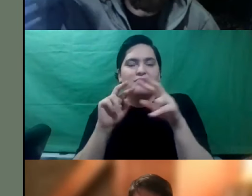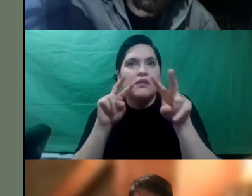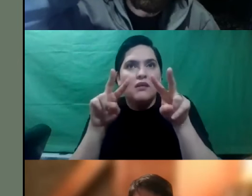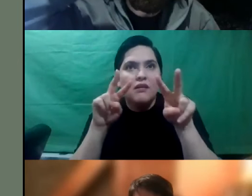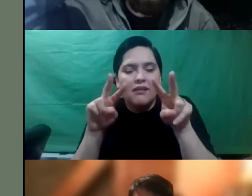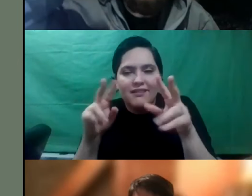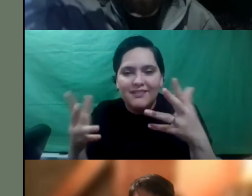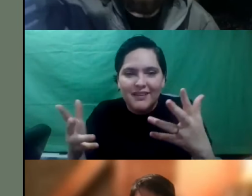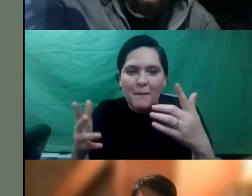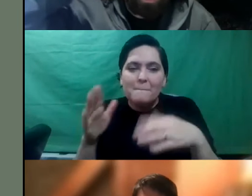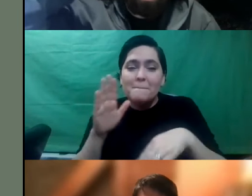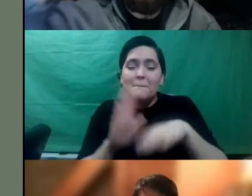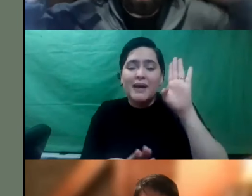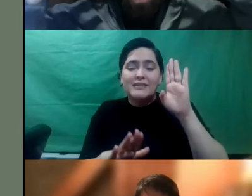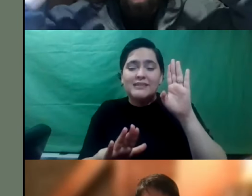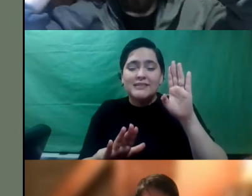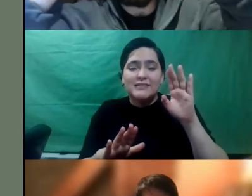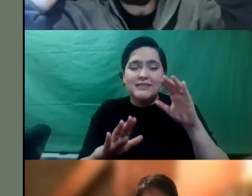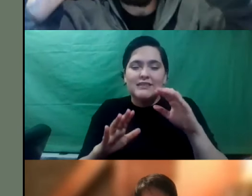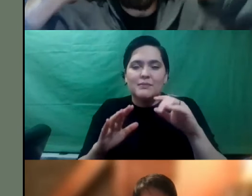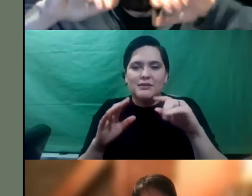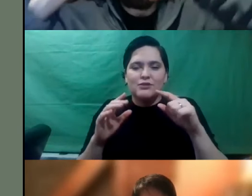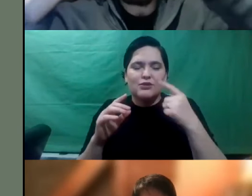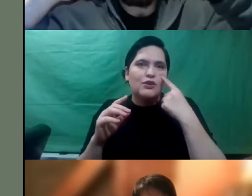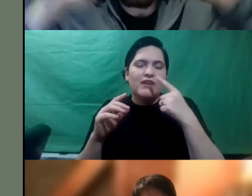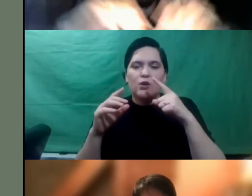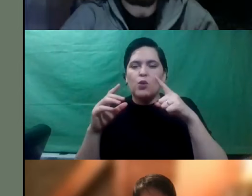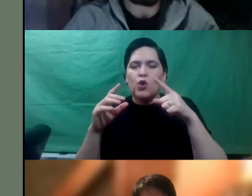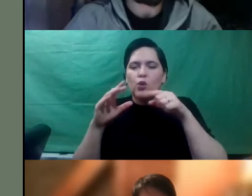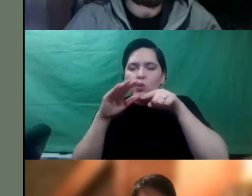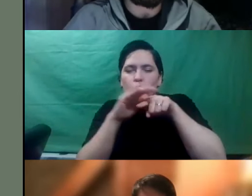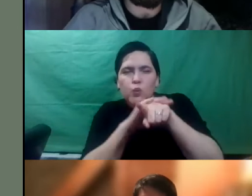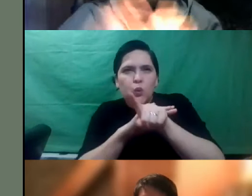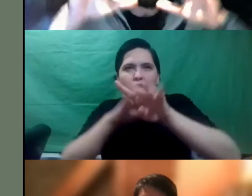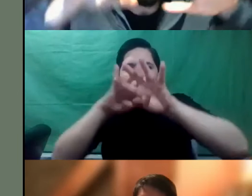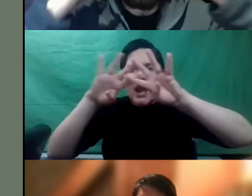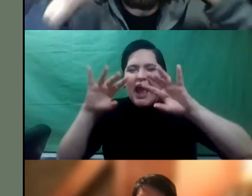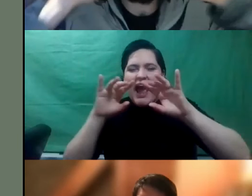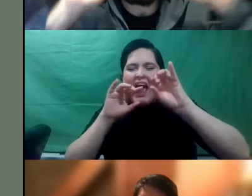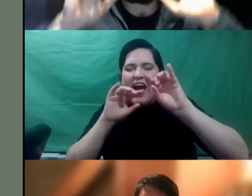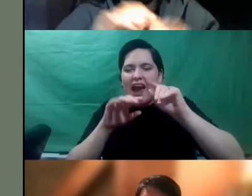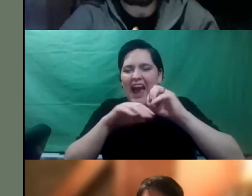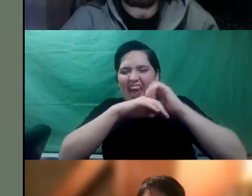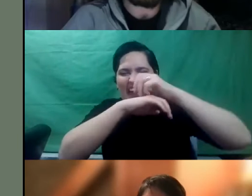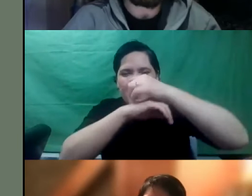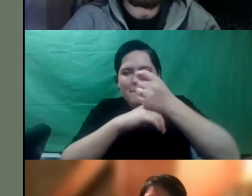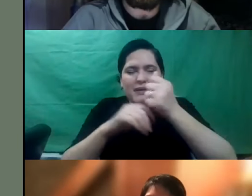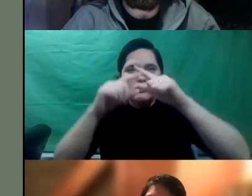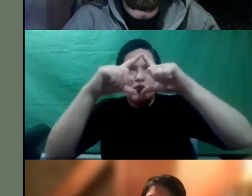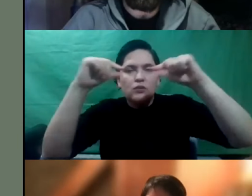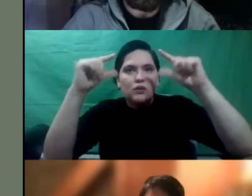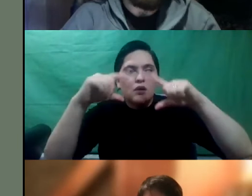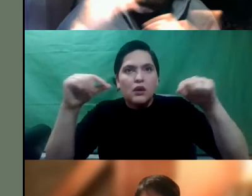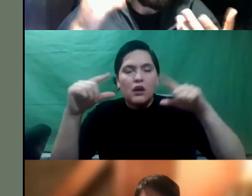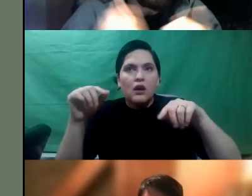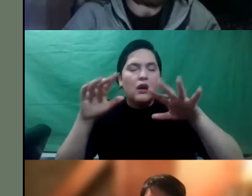ver sobre todo la actividad las visiones en espiral o visión de túnel o de telas de araña. Son patrones, digamos, que se hacen en las cortezas